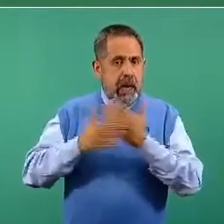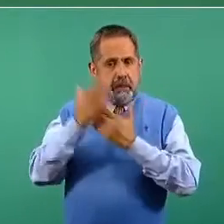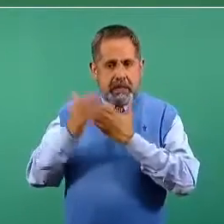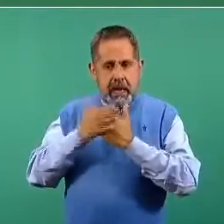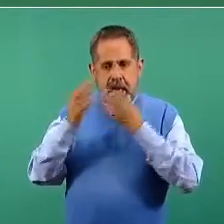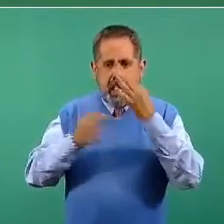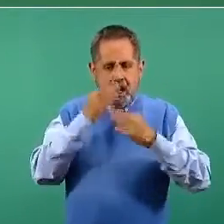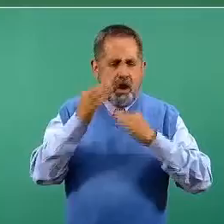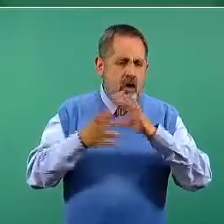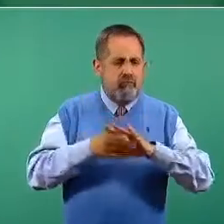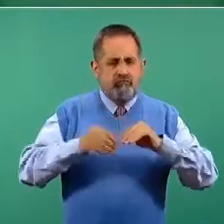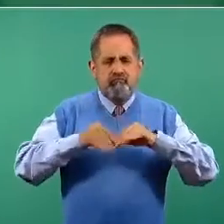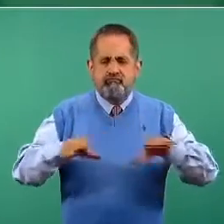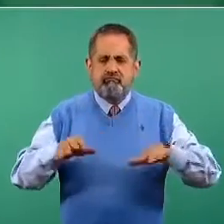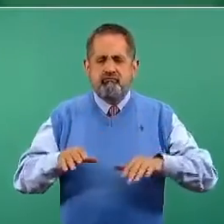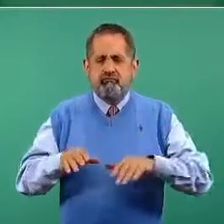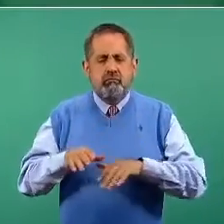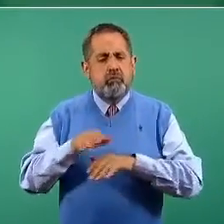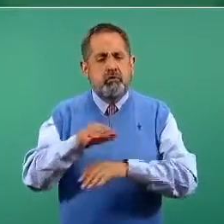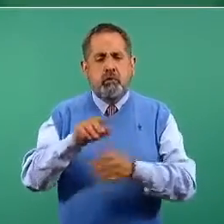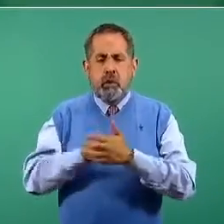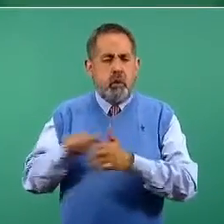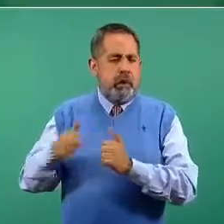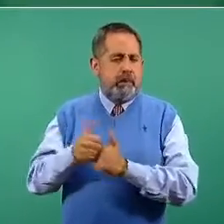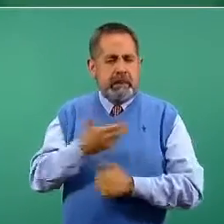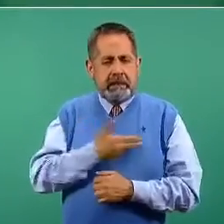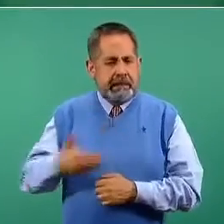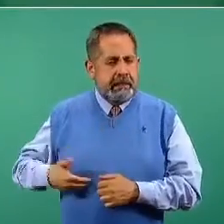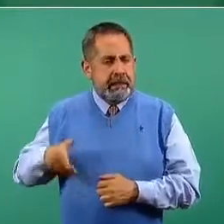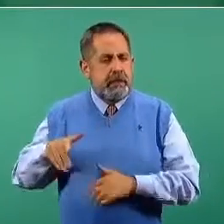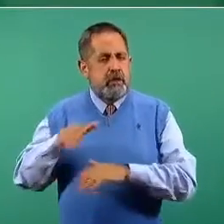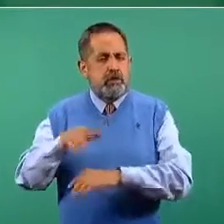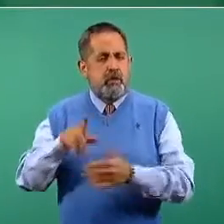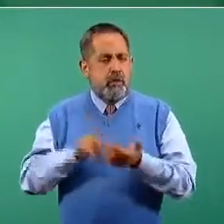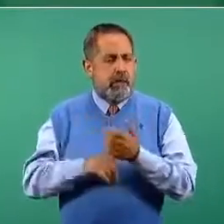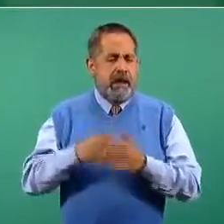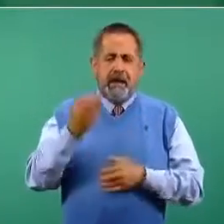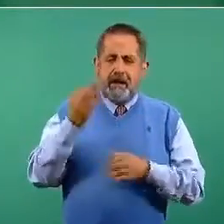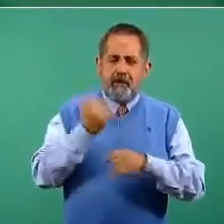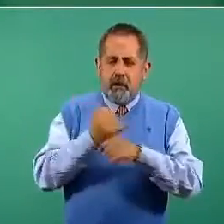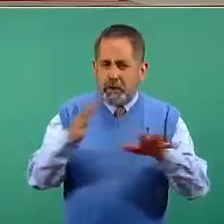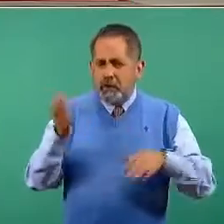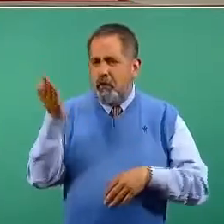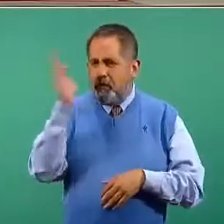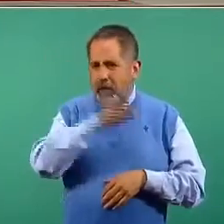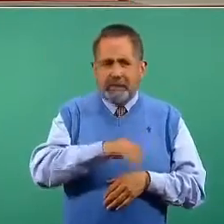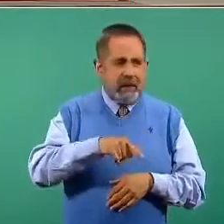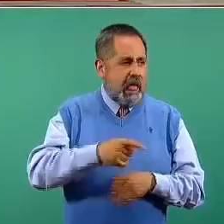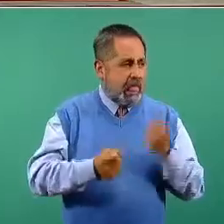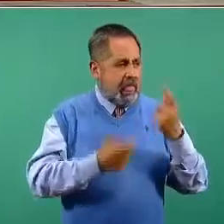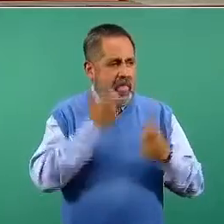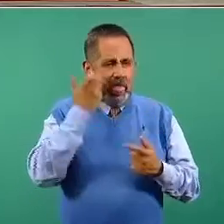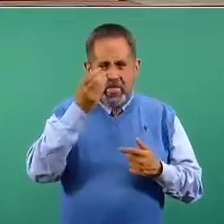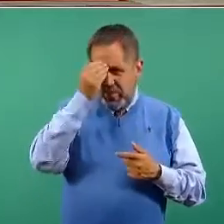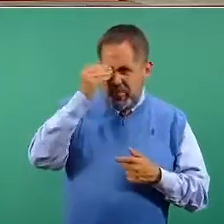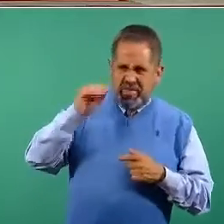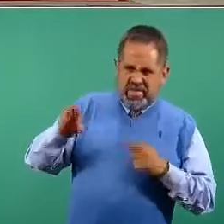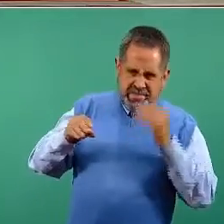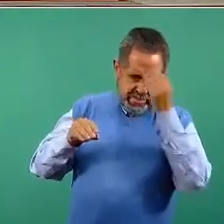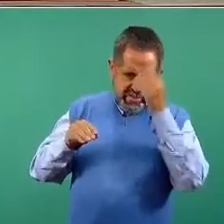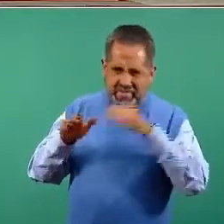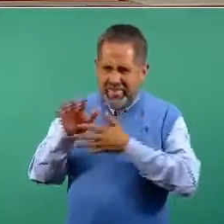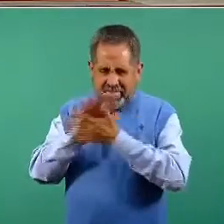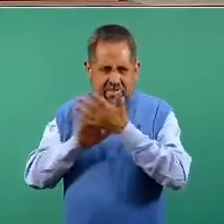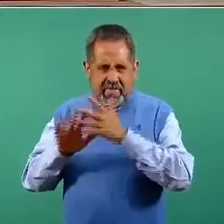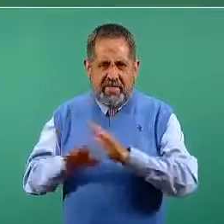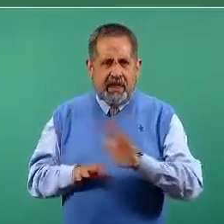matutina con el presidente, de la infodemia, del esfuerzo deliberado de confundir o